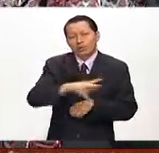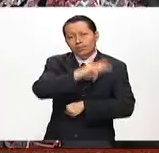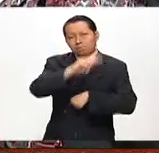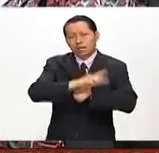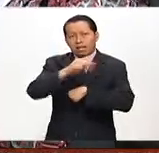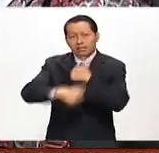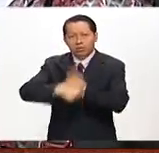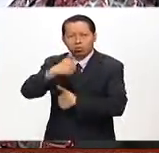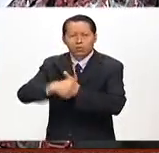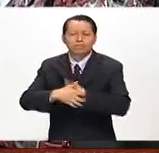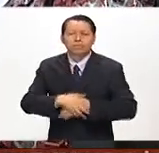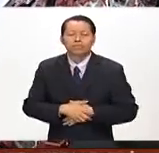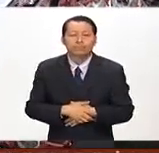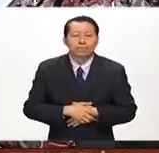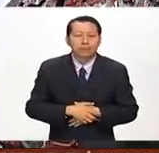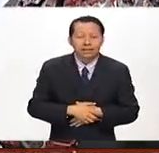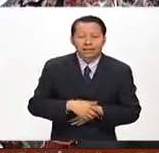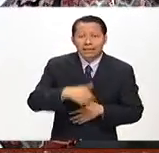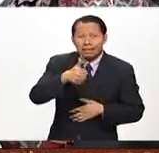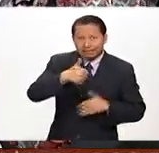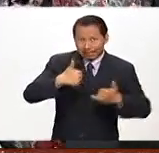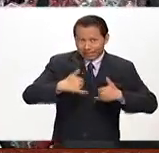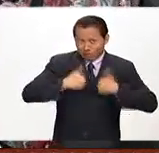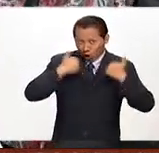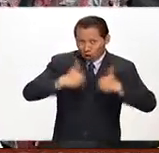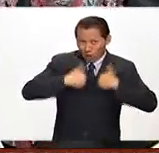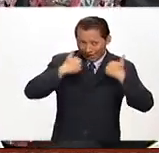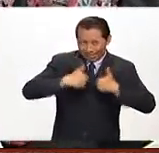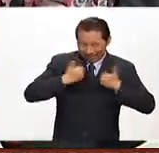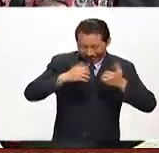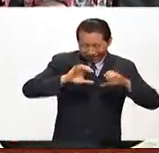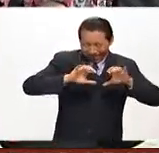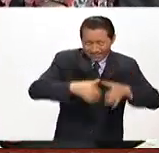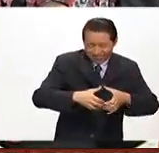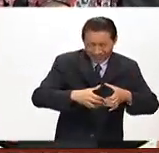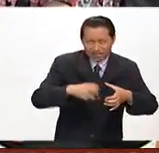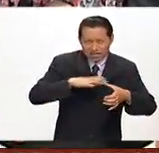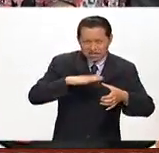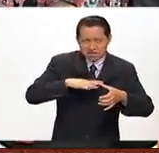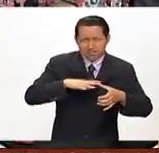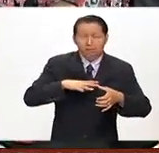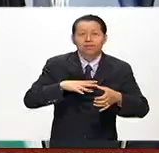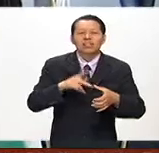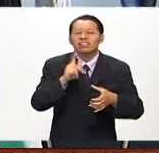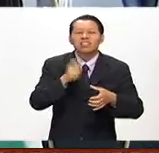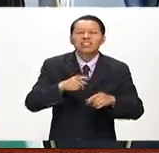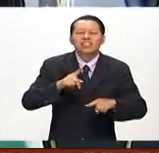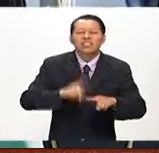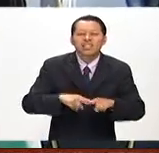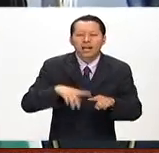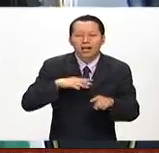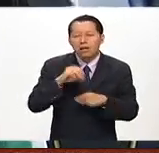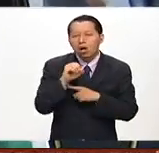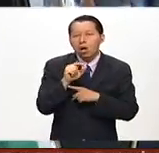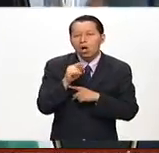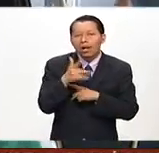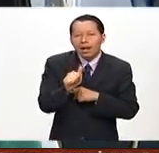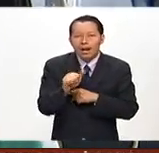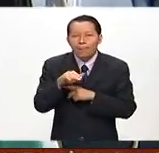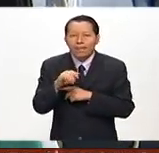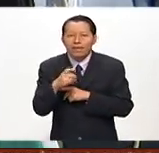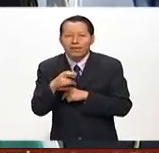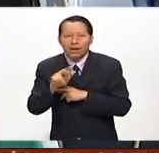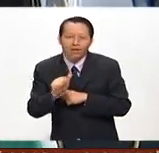concursantes. Entre los 6 muchachos que componen esta selección nacional, está nada más ni nada menos que Olga Medrano,